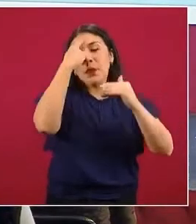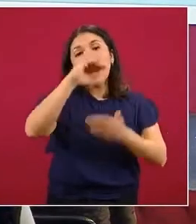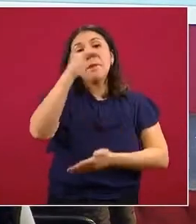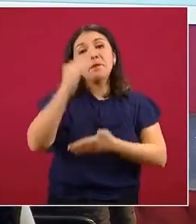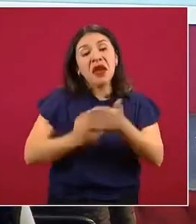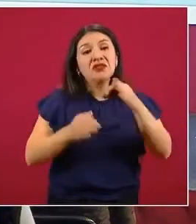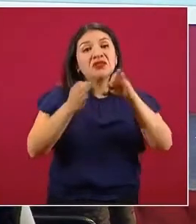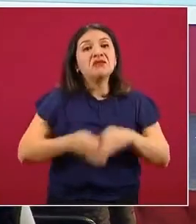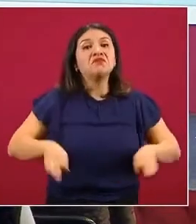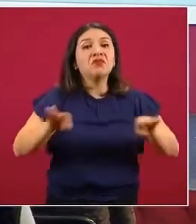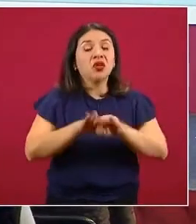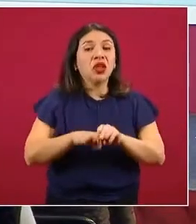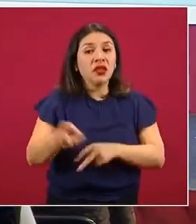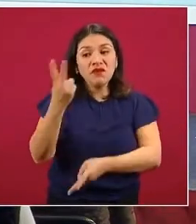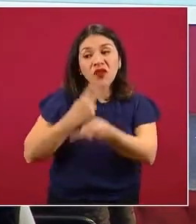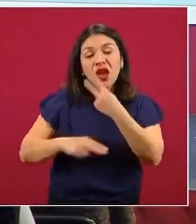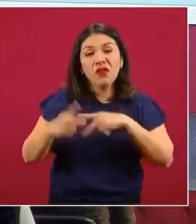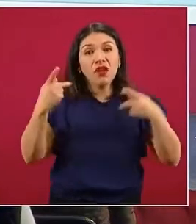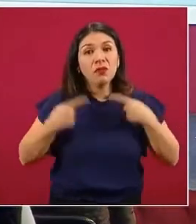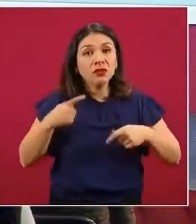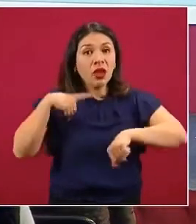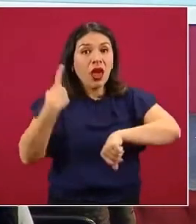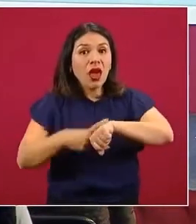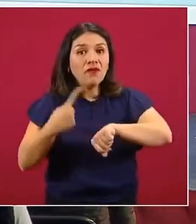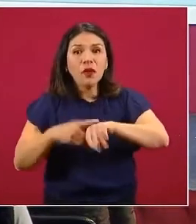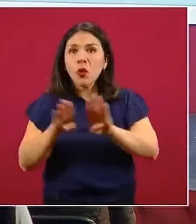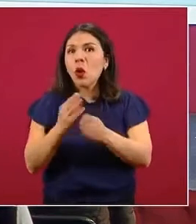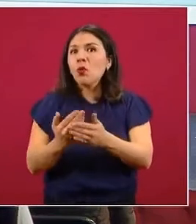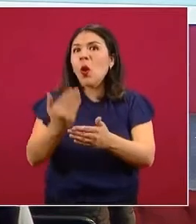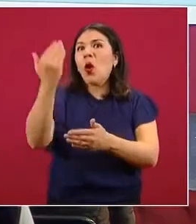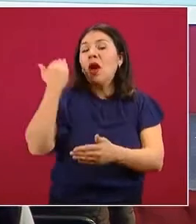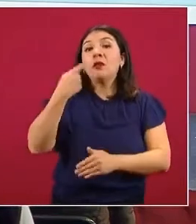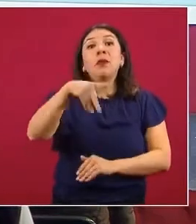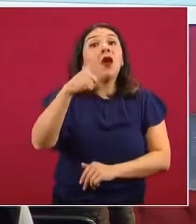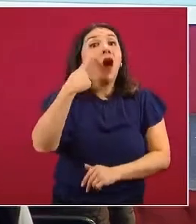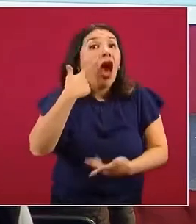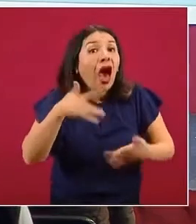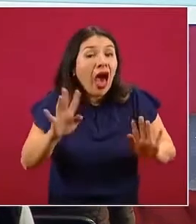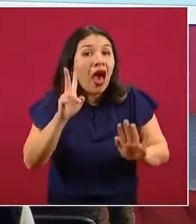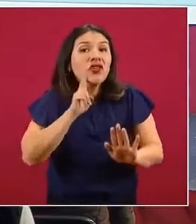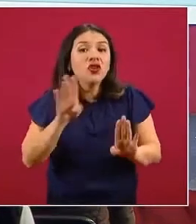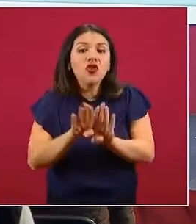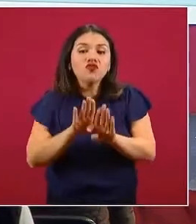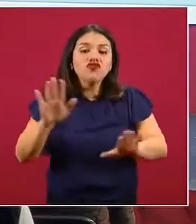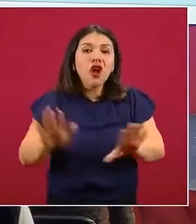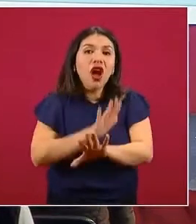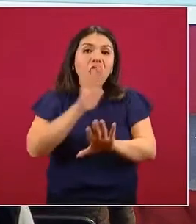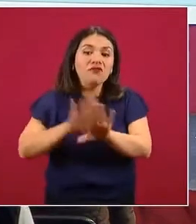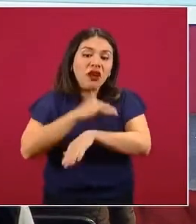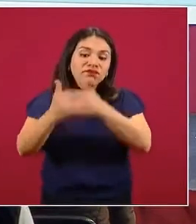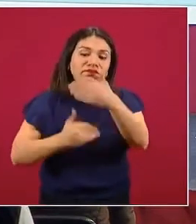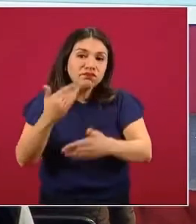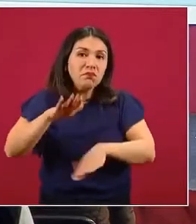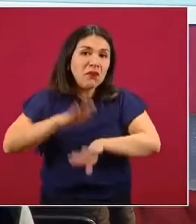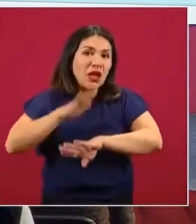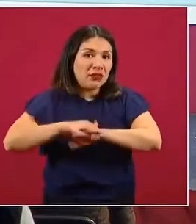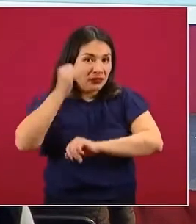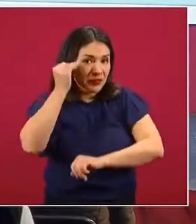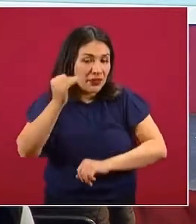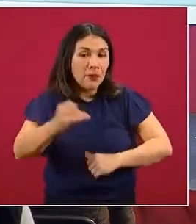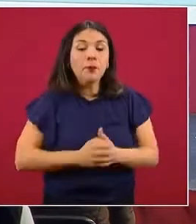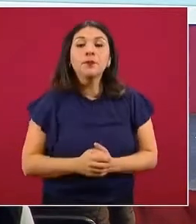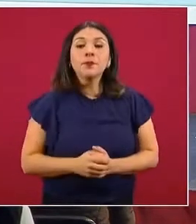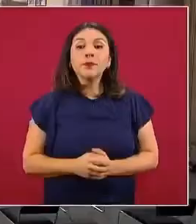reducciones importantes que ya habíamos tenido en semanas previas. Pero, ojo, veremos el comportamiento durante esta semana.